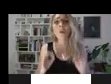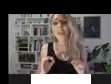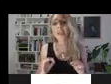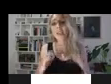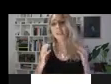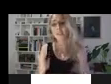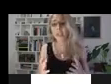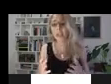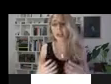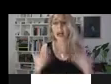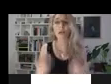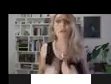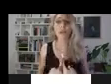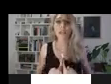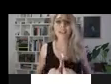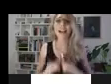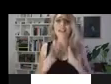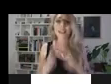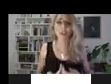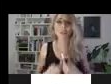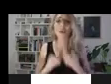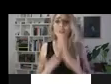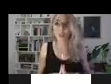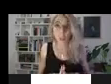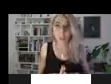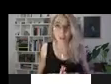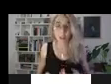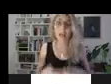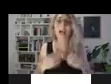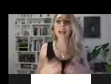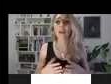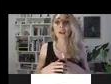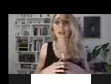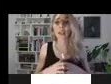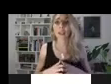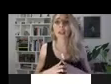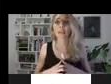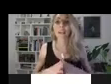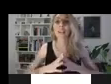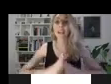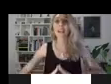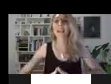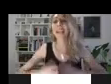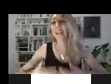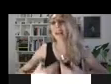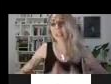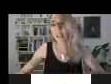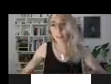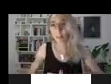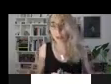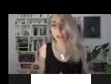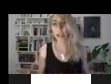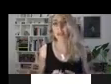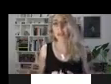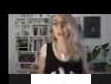conectado, pueda identificar algún trayecto posible a la hora de pensar de qué